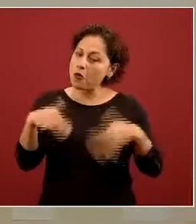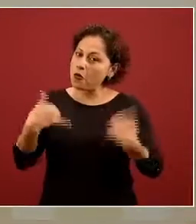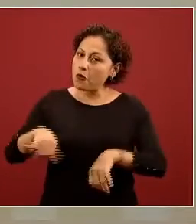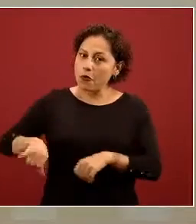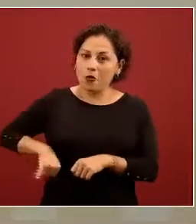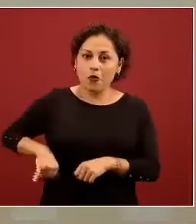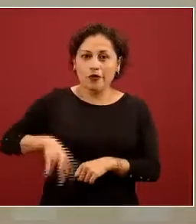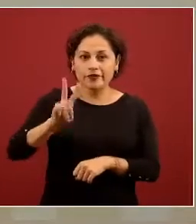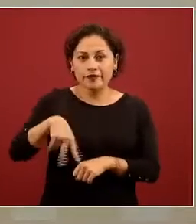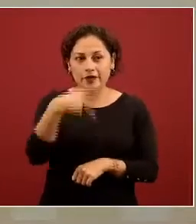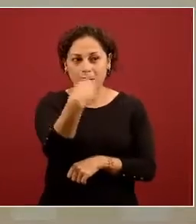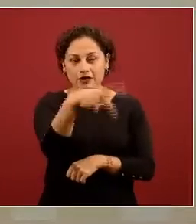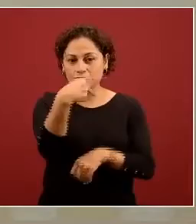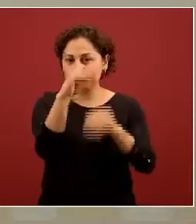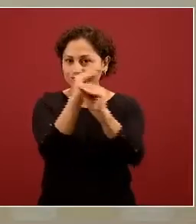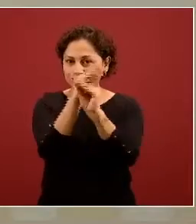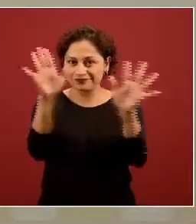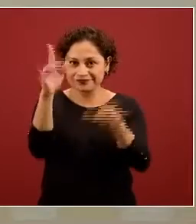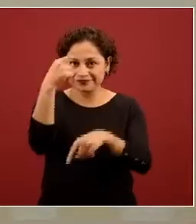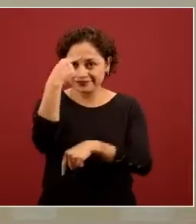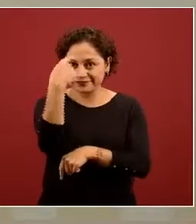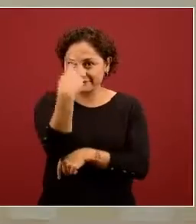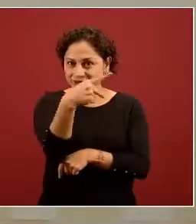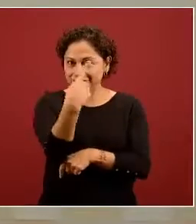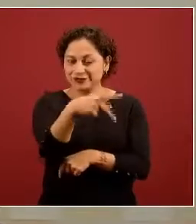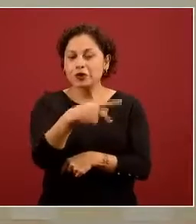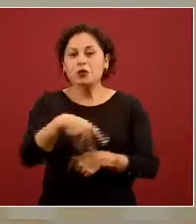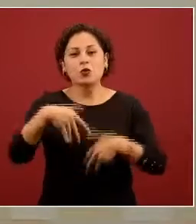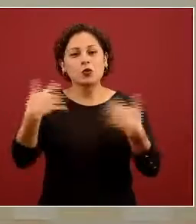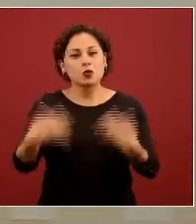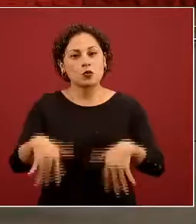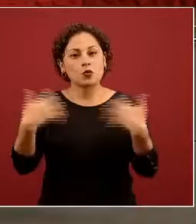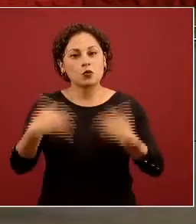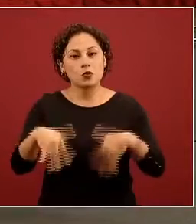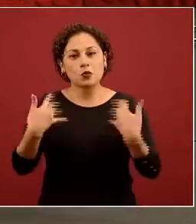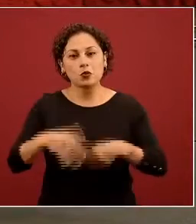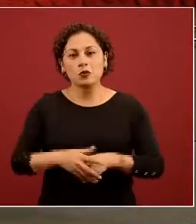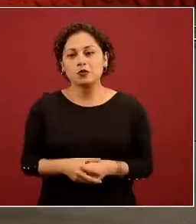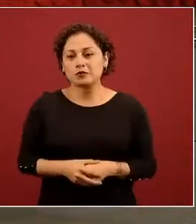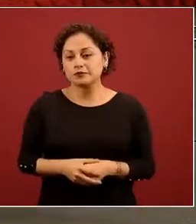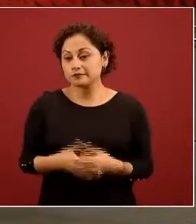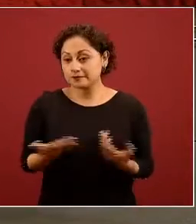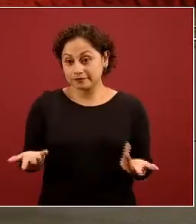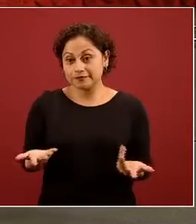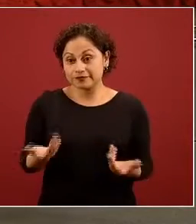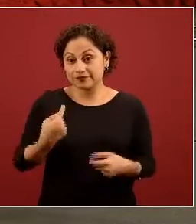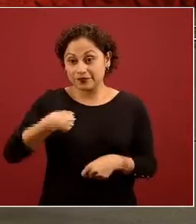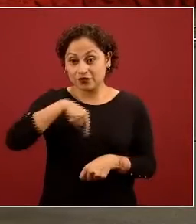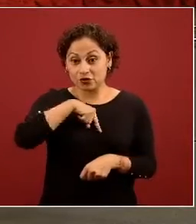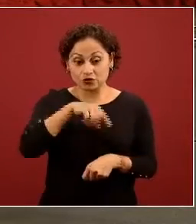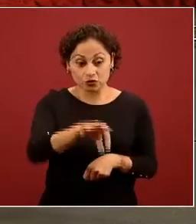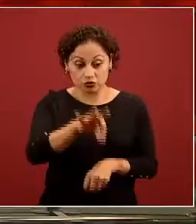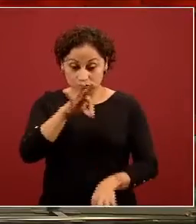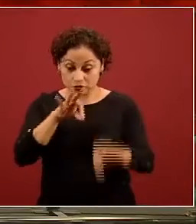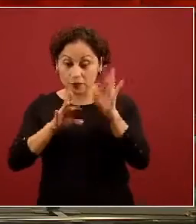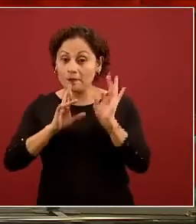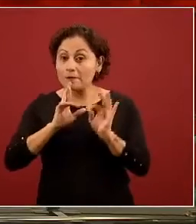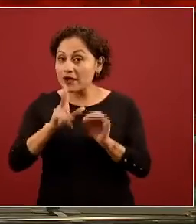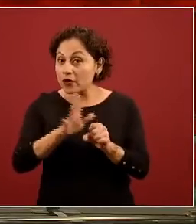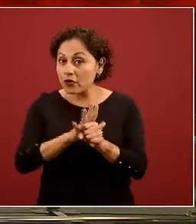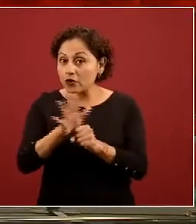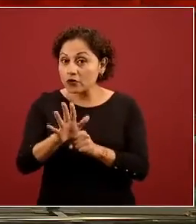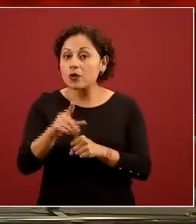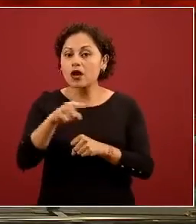que tienen todas estas niñas y niños. Y en ese sentido, mejores, lo que quiere decir es los que consideramos que pueden ilustrar